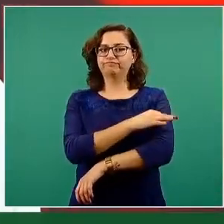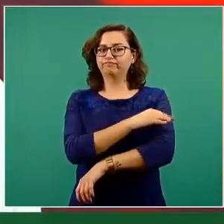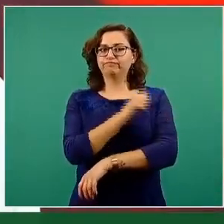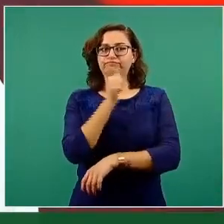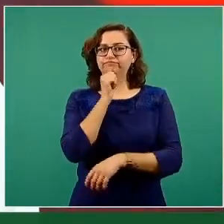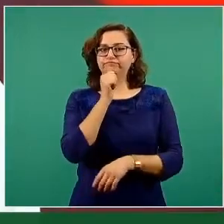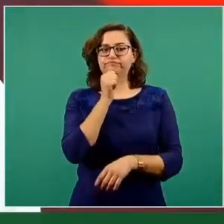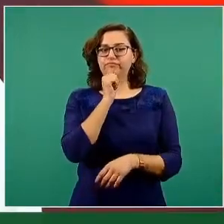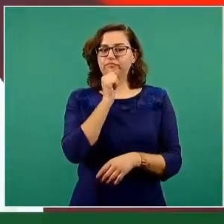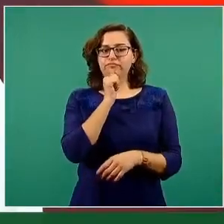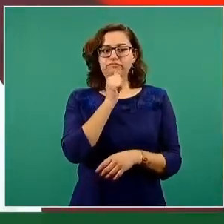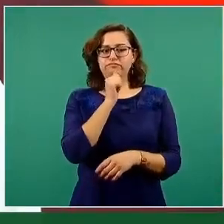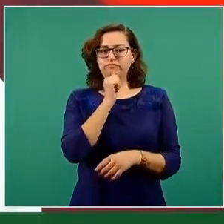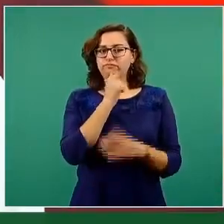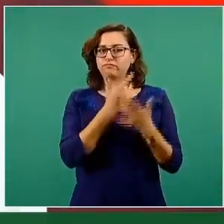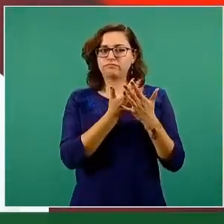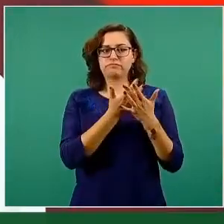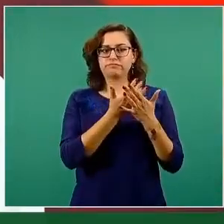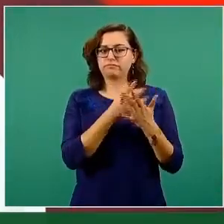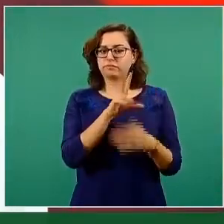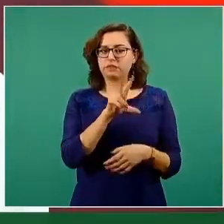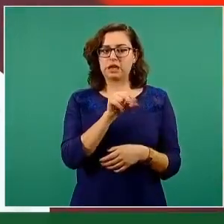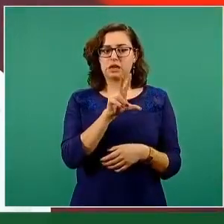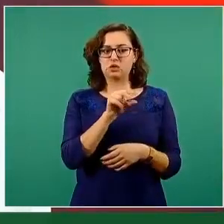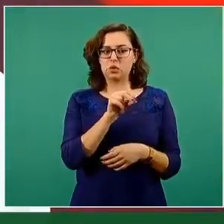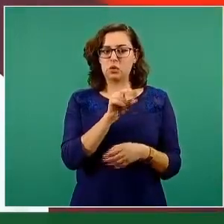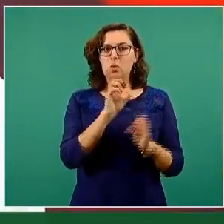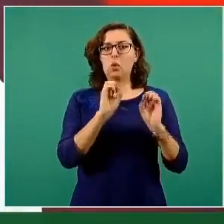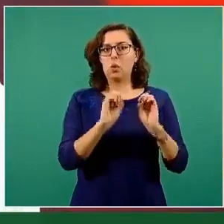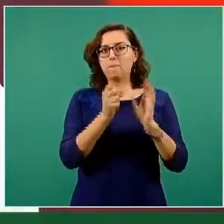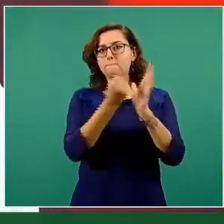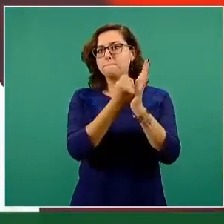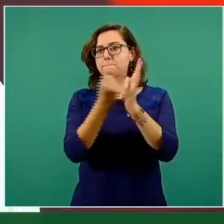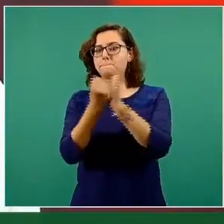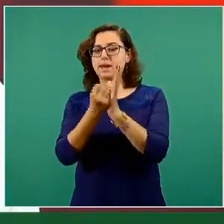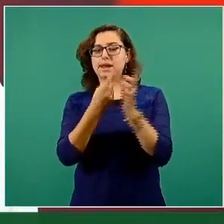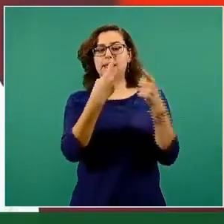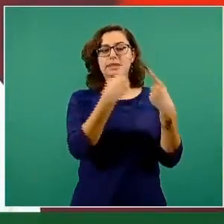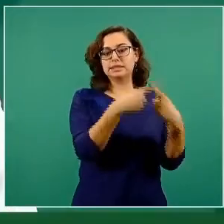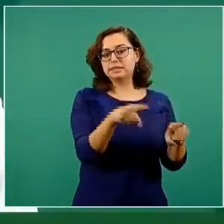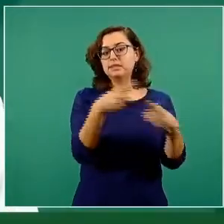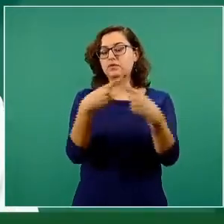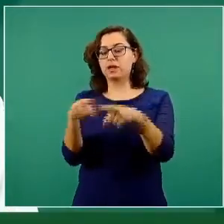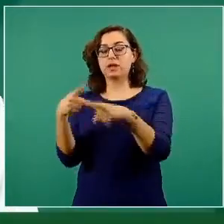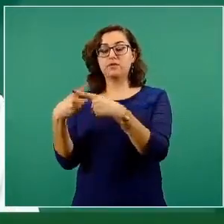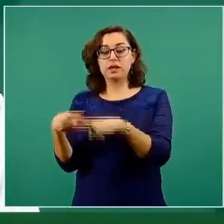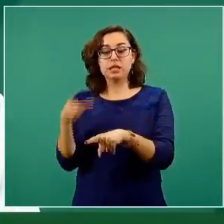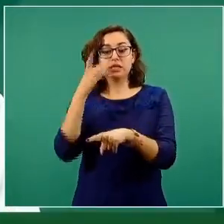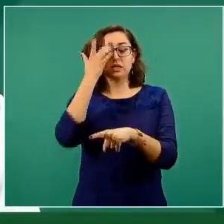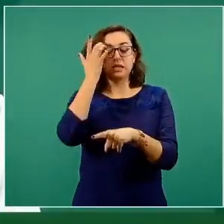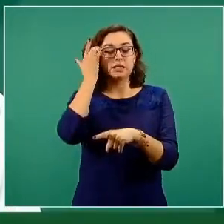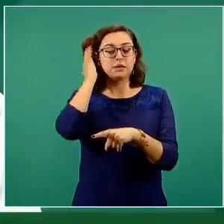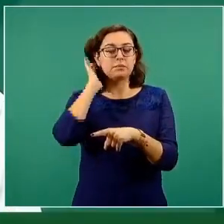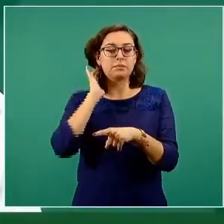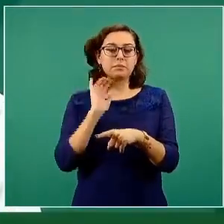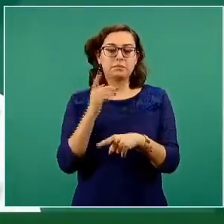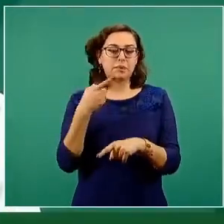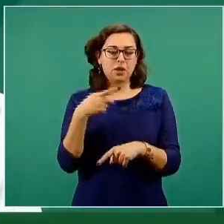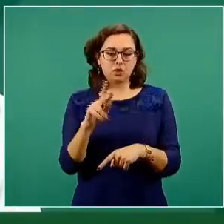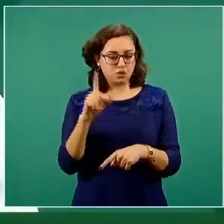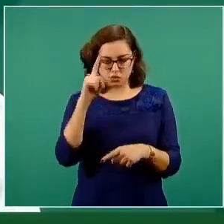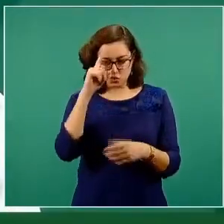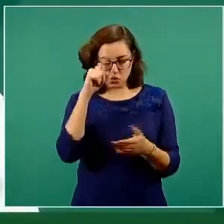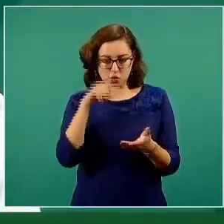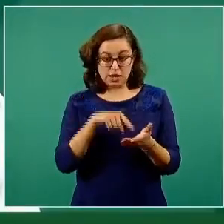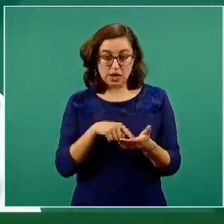o abstenerse de tenerla, o bien usar ciertas vacunas y no otras. Muy poco probable que haya alguna indicación como tal,